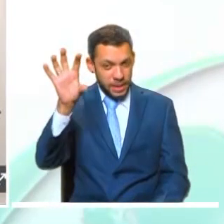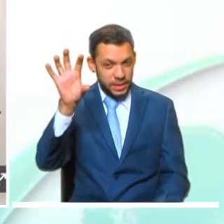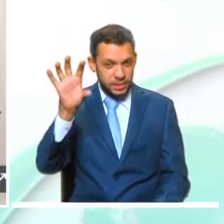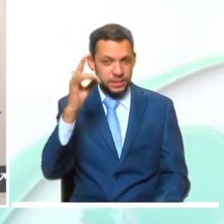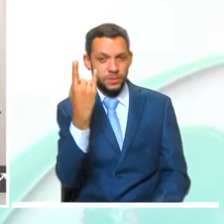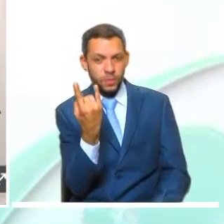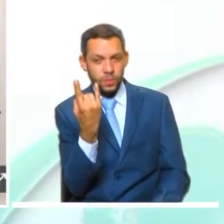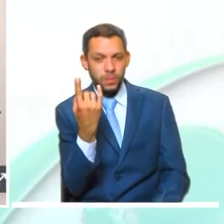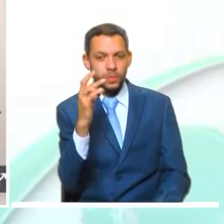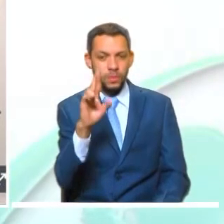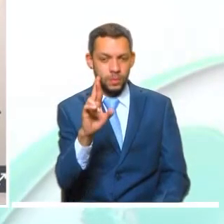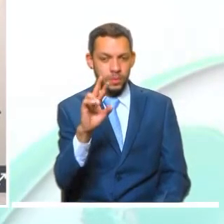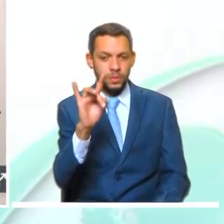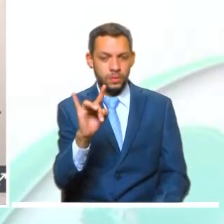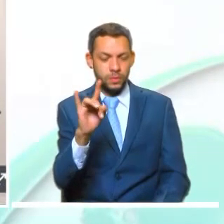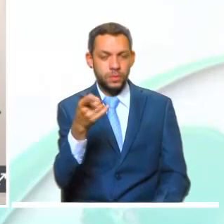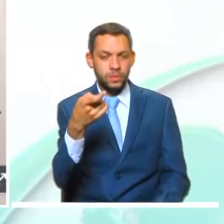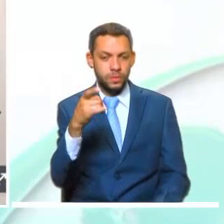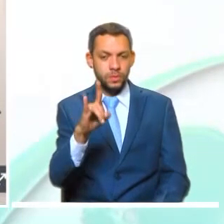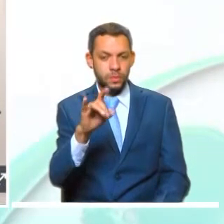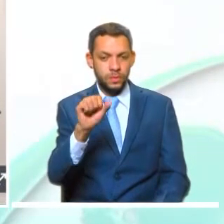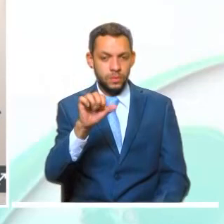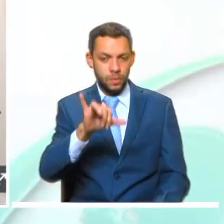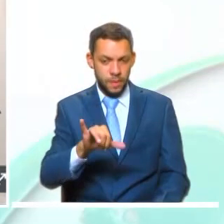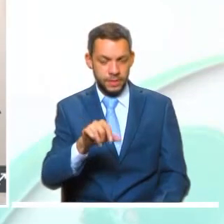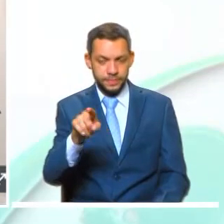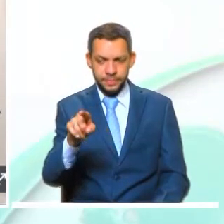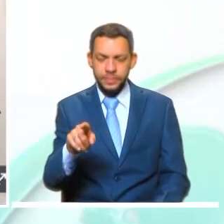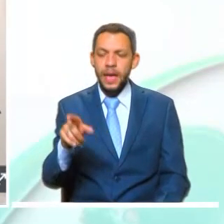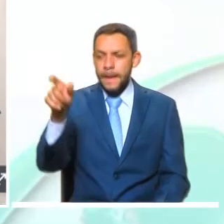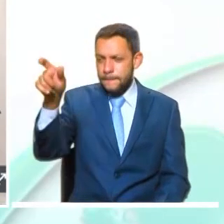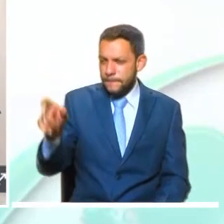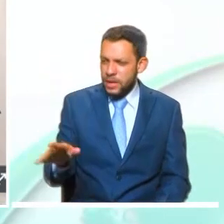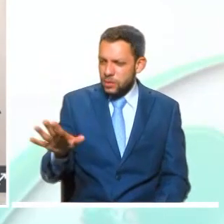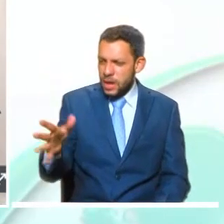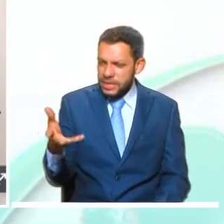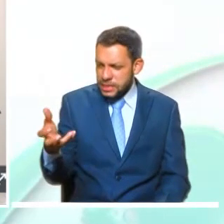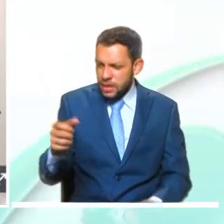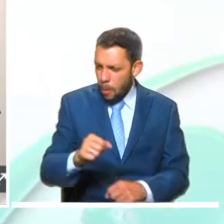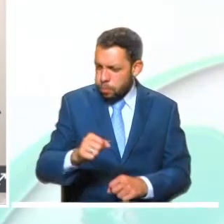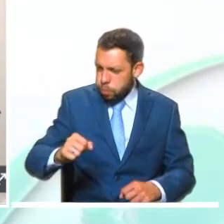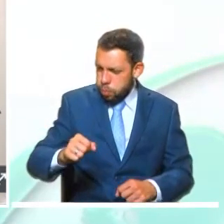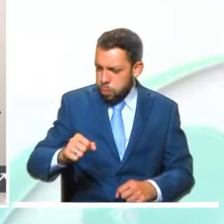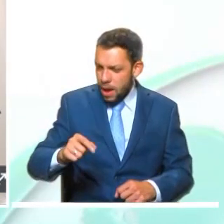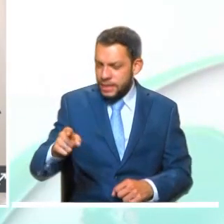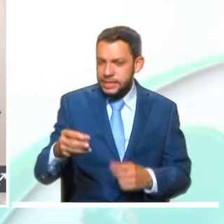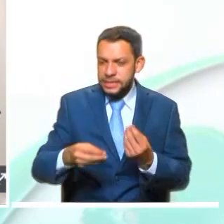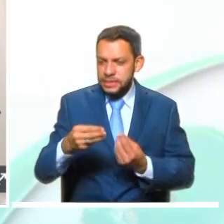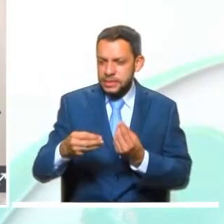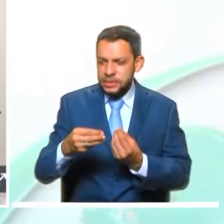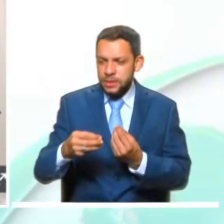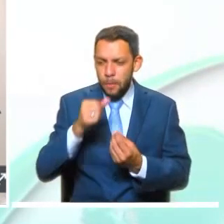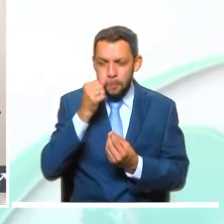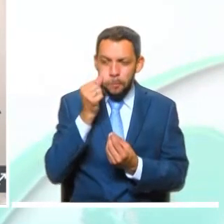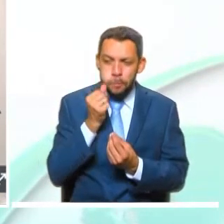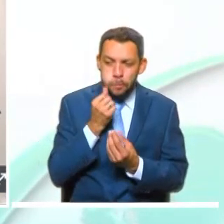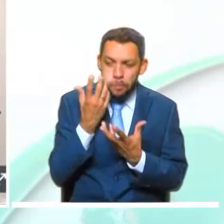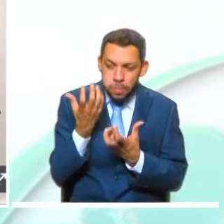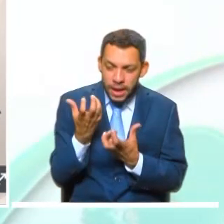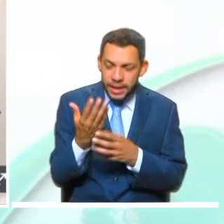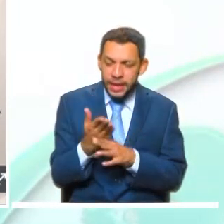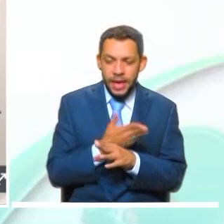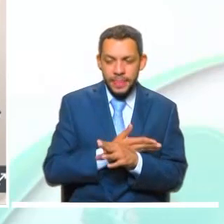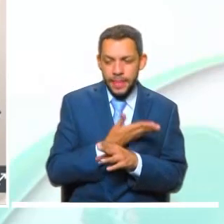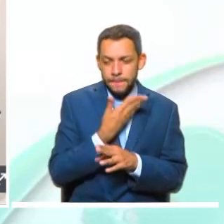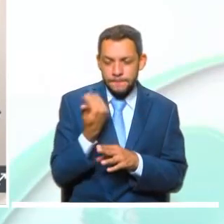otros países cuando yo tengo una persona con sobrepeso que está buscando un embarazo lo primero que hacemos es un proceso de desintoxicación